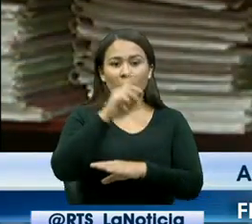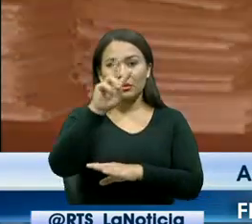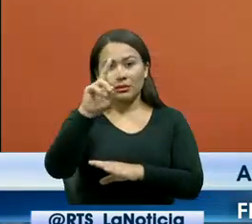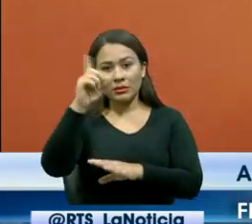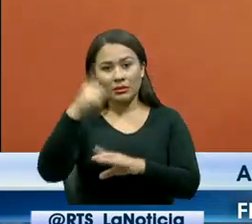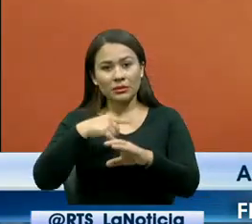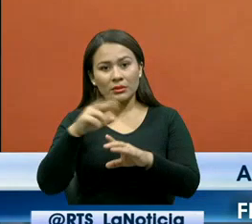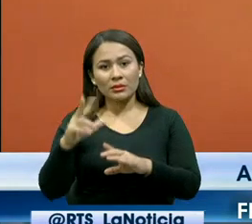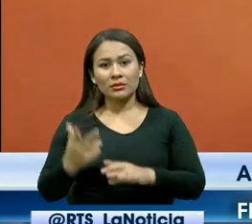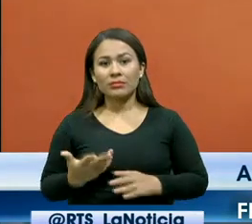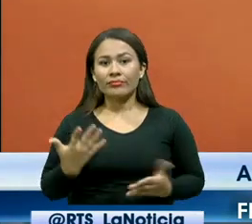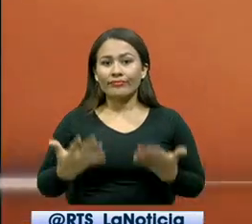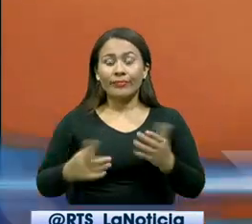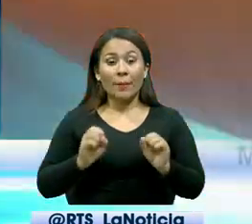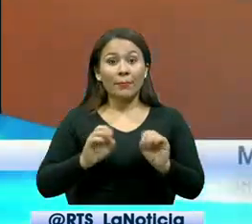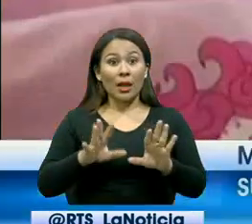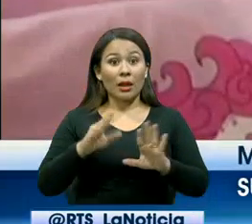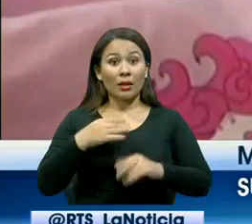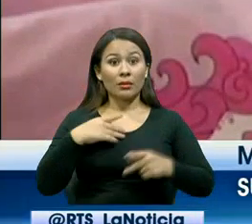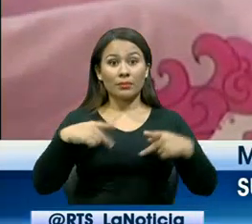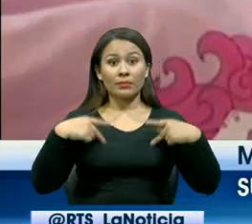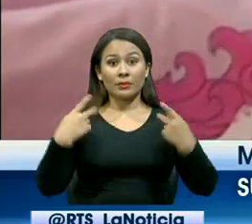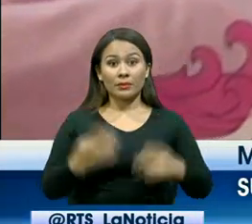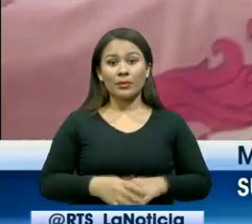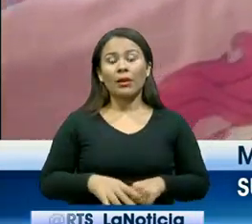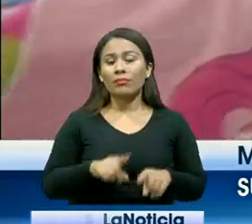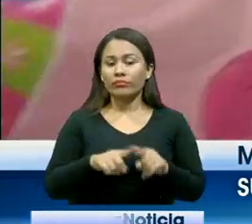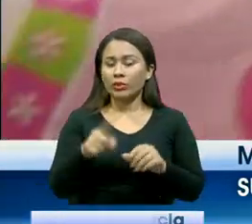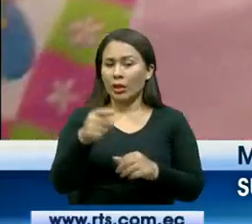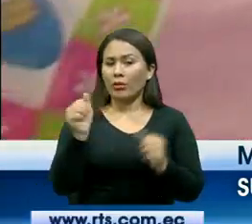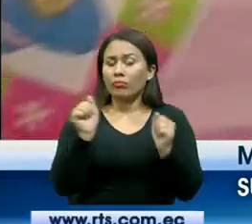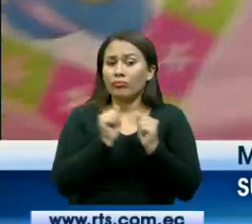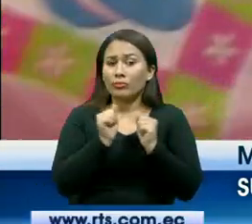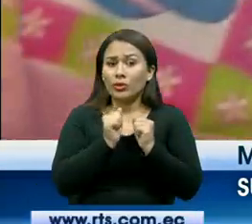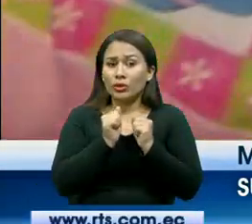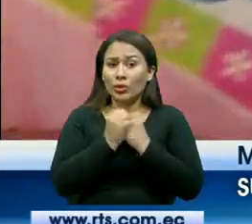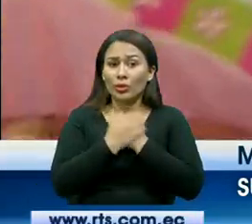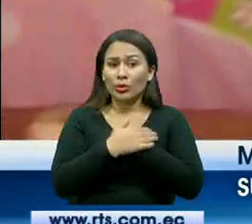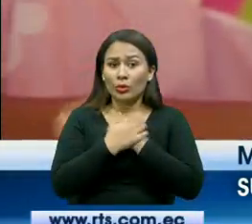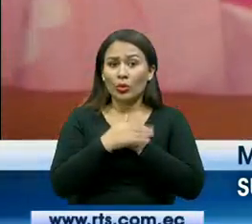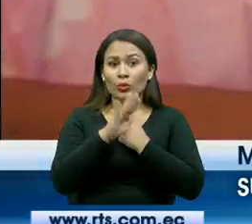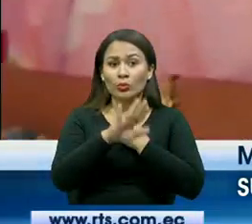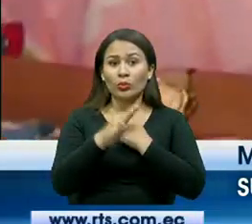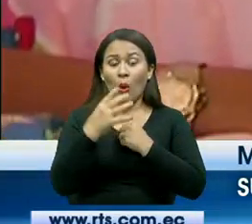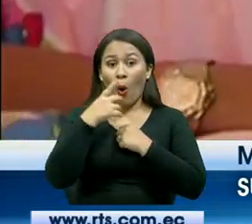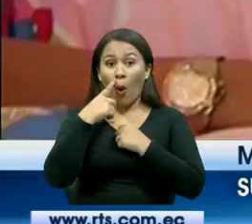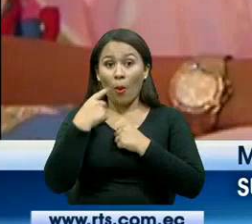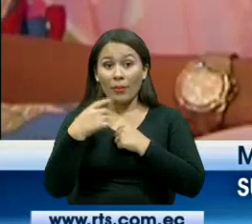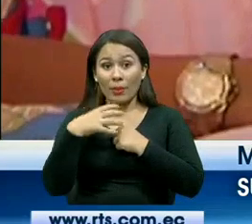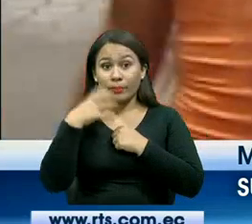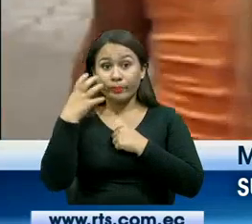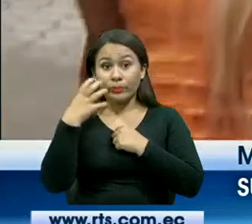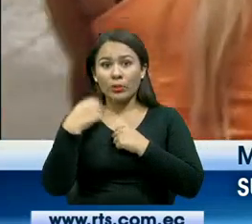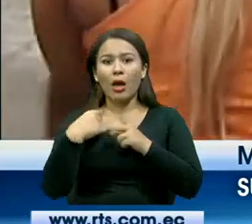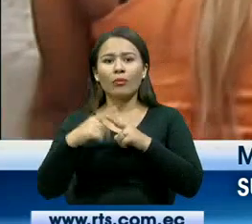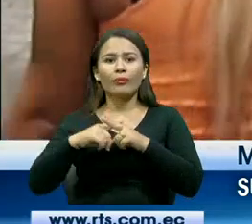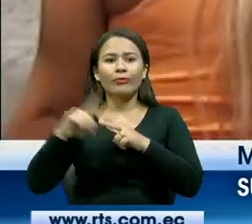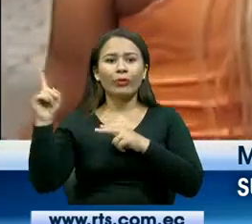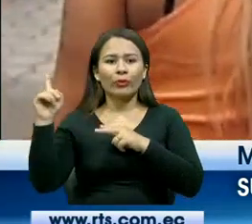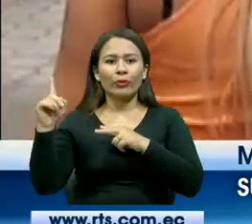pena. Es un milagro que esté viva, pero está atemorizada. El supuesto agresor está